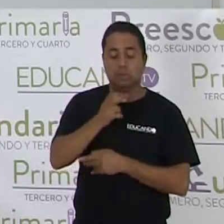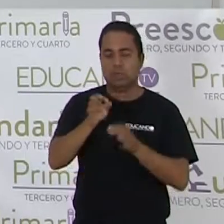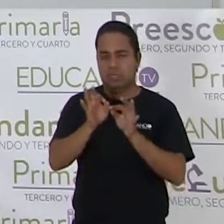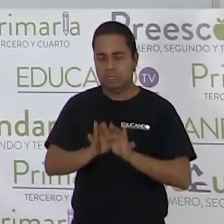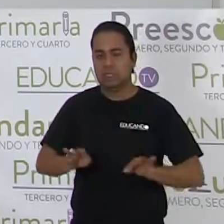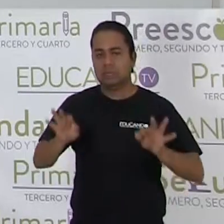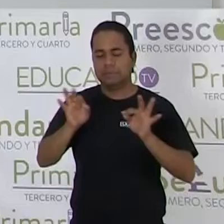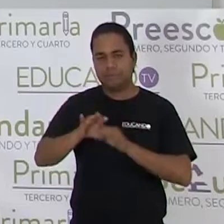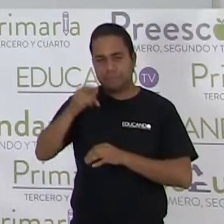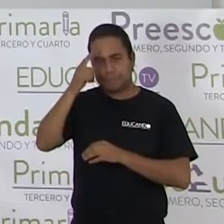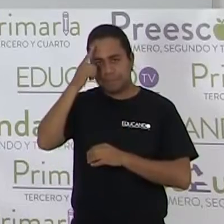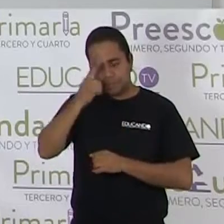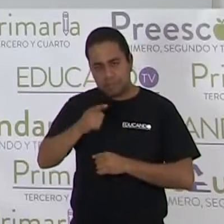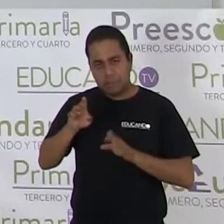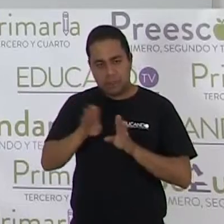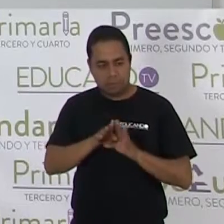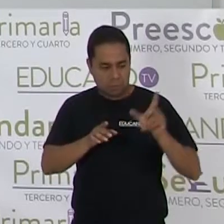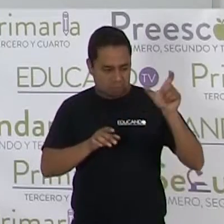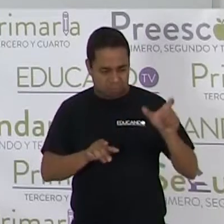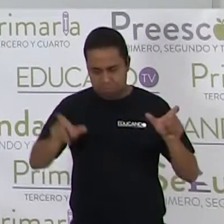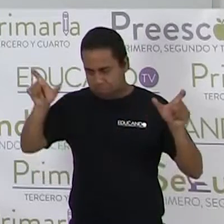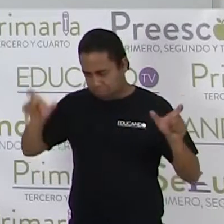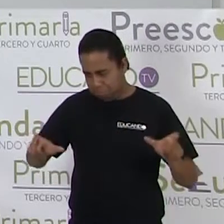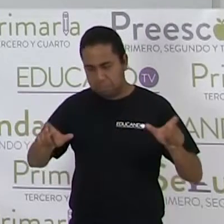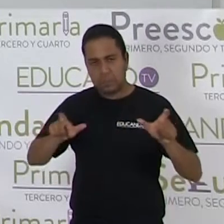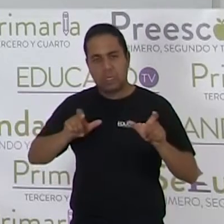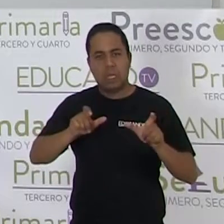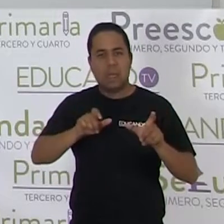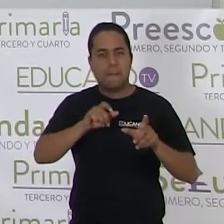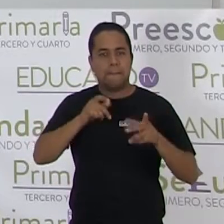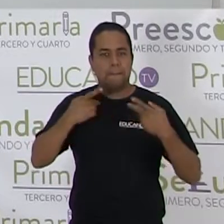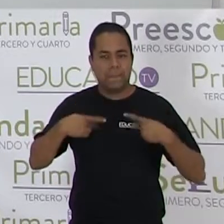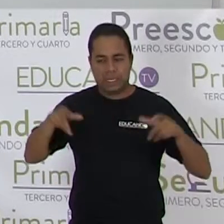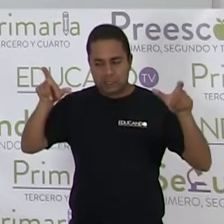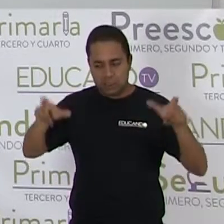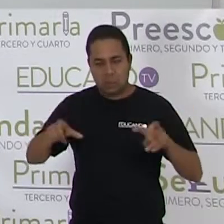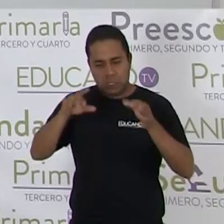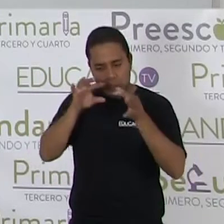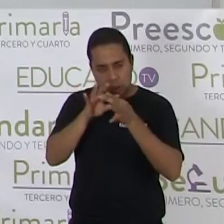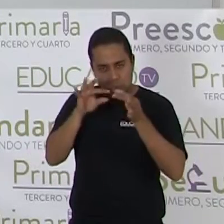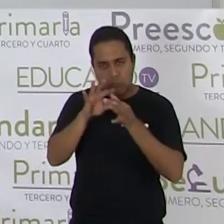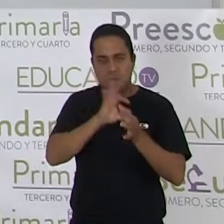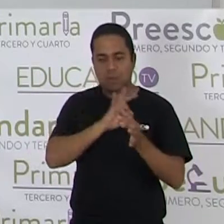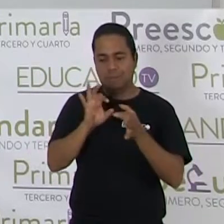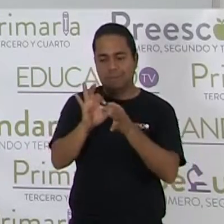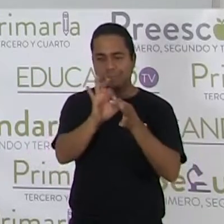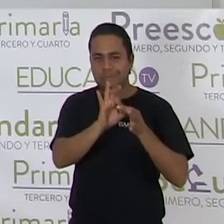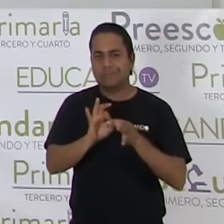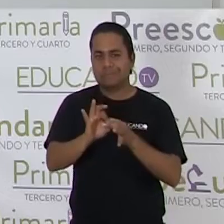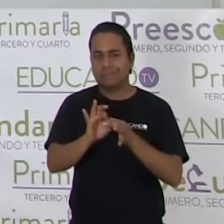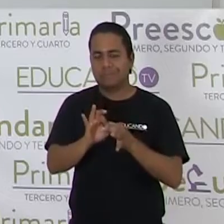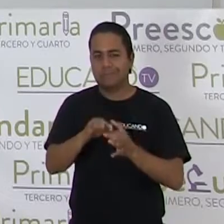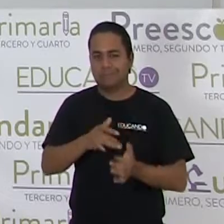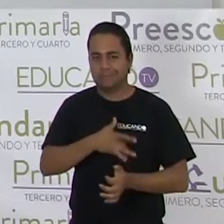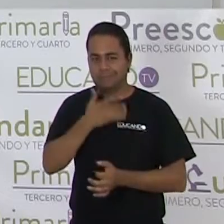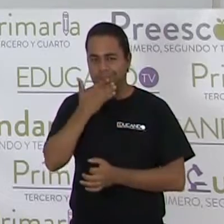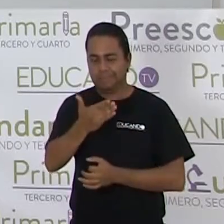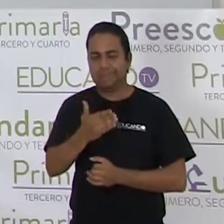hacer que los personajes y las narraciones puedan ser de manera efectiva. Ahora